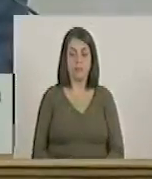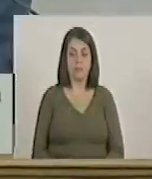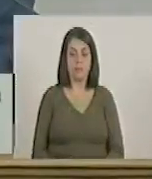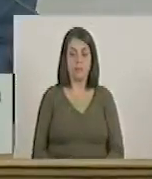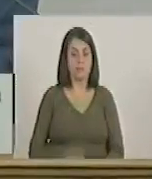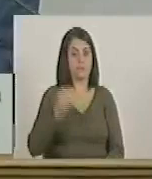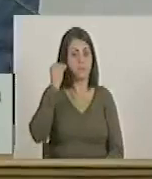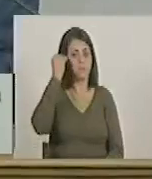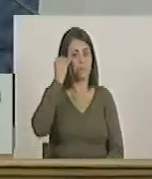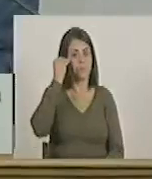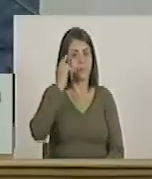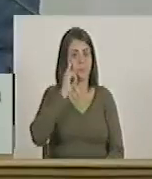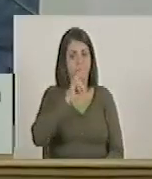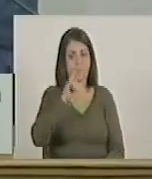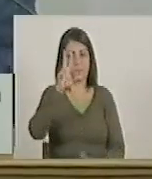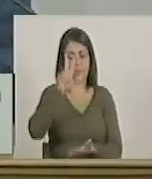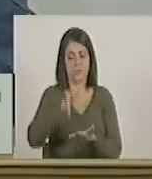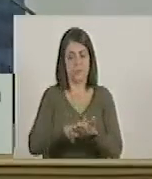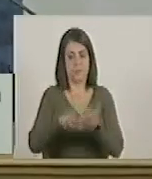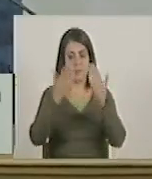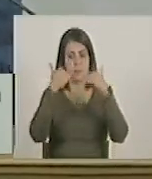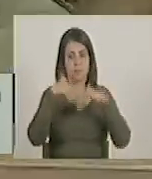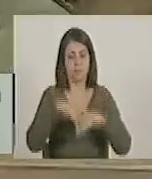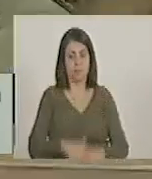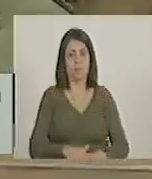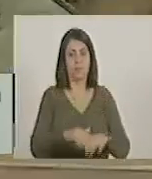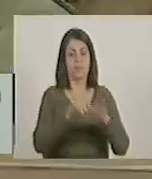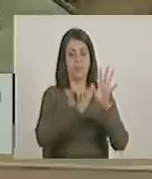En consideración. Aprobado. Siguiente.